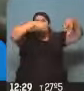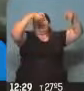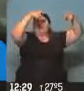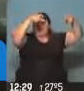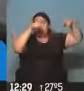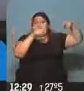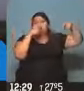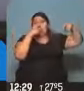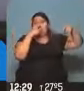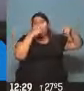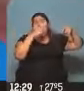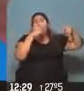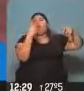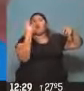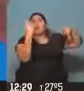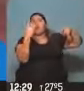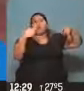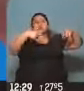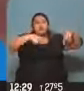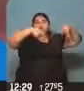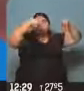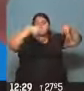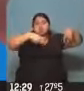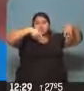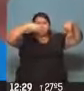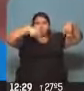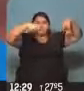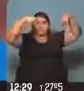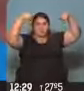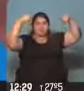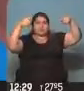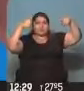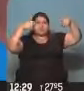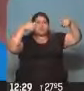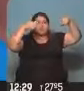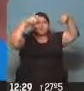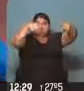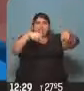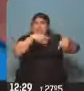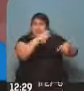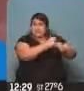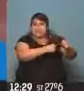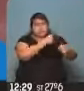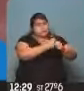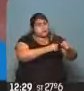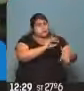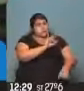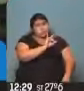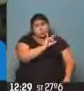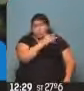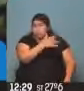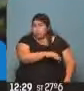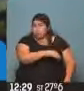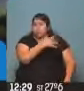una grúa y con varias grúas quiero decir elevarla llevarla a superficie es una tarea muy delicada y requiere